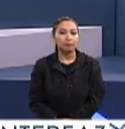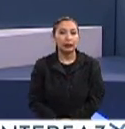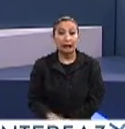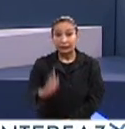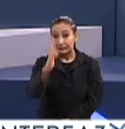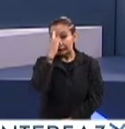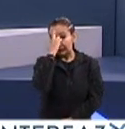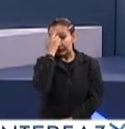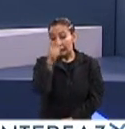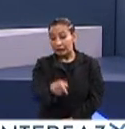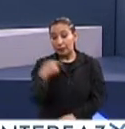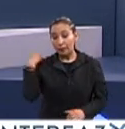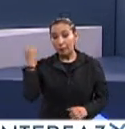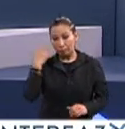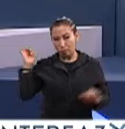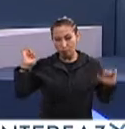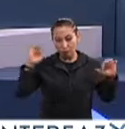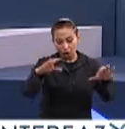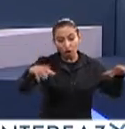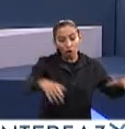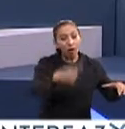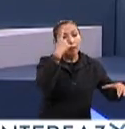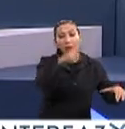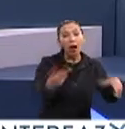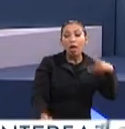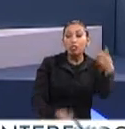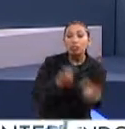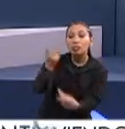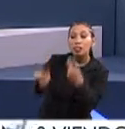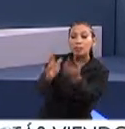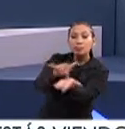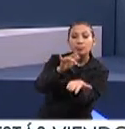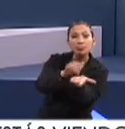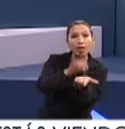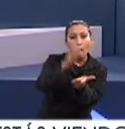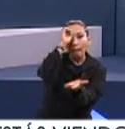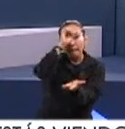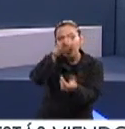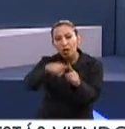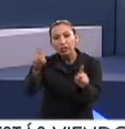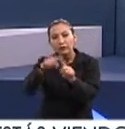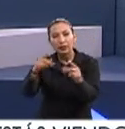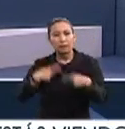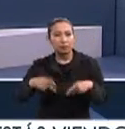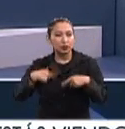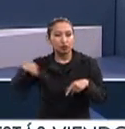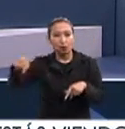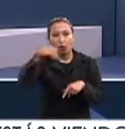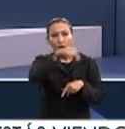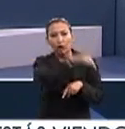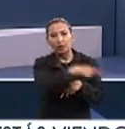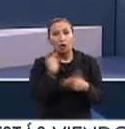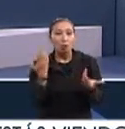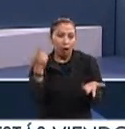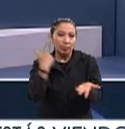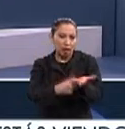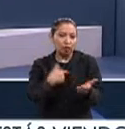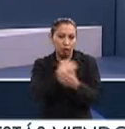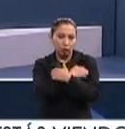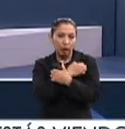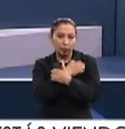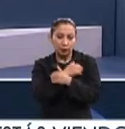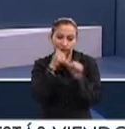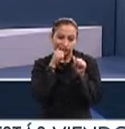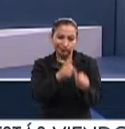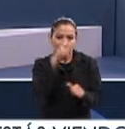es, recordar que estos foros pues se hicieron con el objetivo de recoger las opiniones de todos los actores que están involucrados